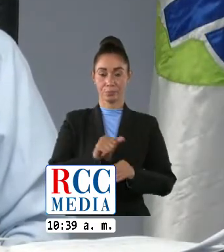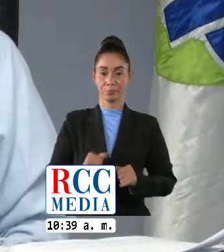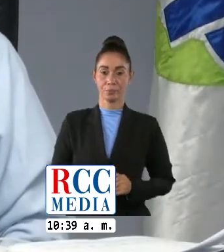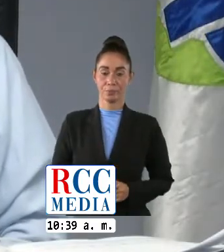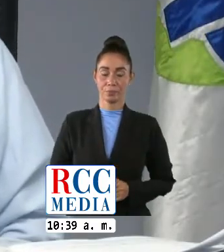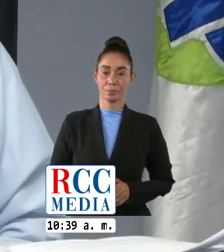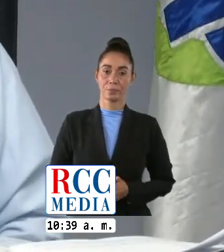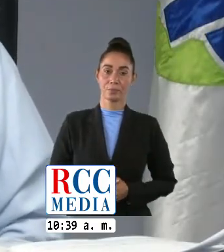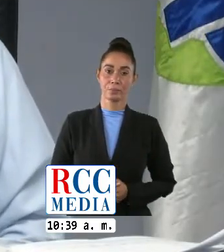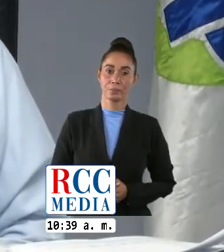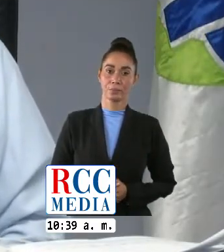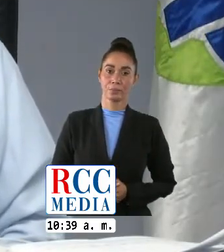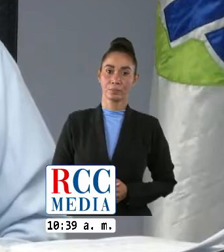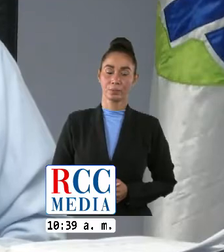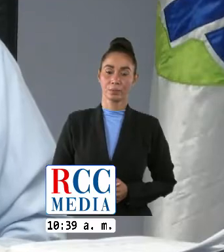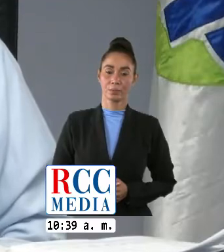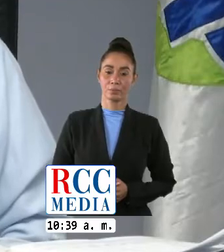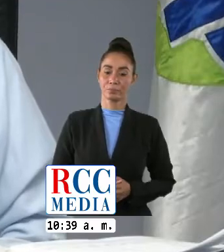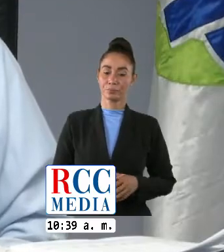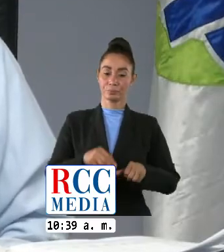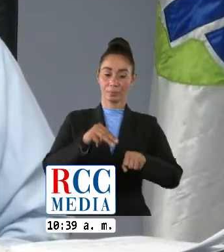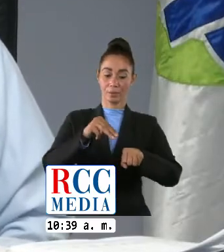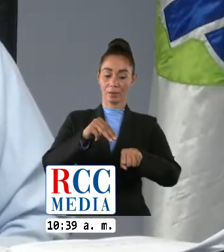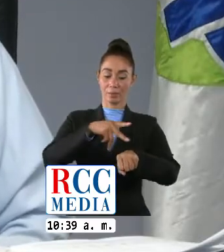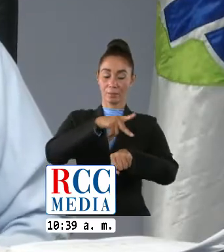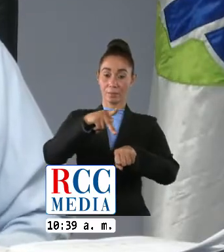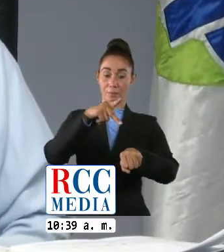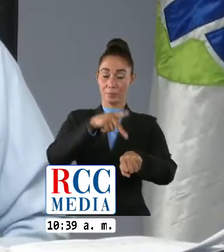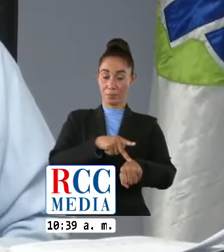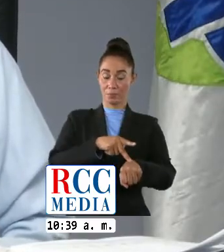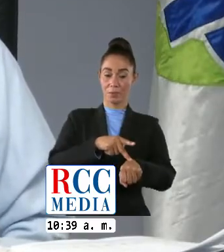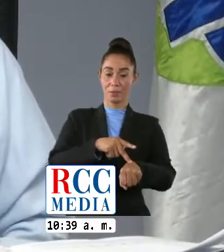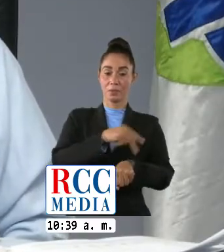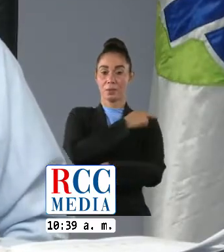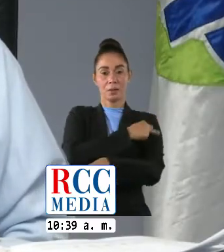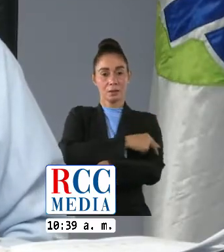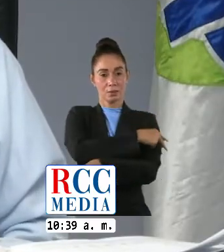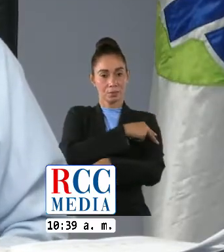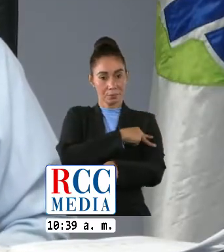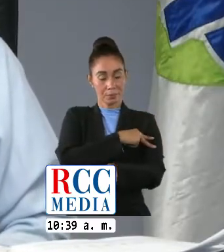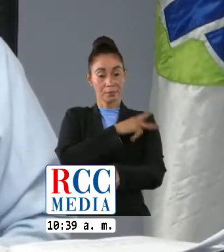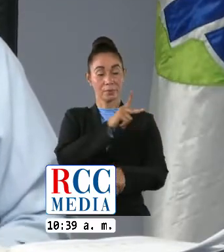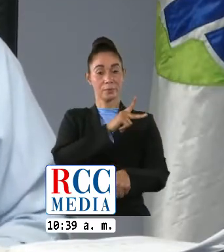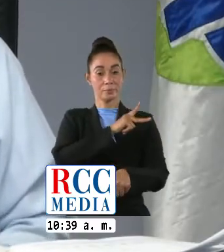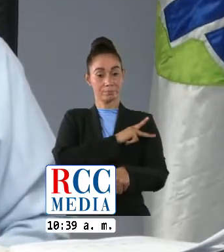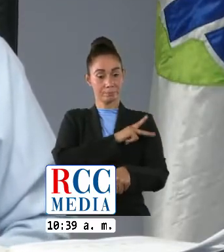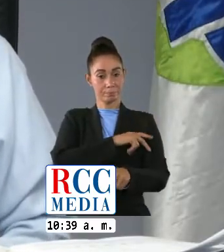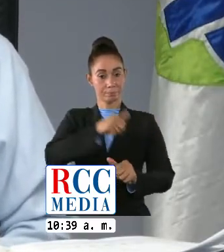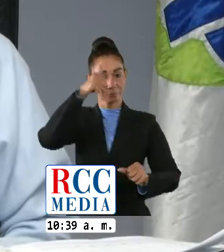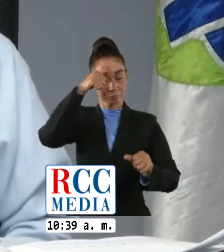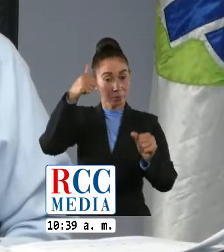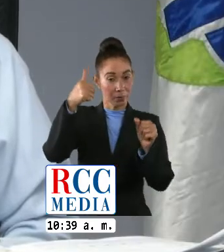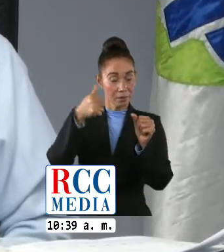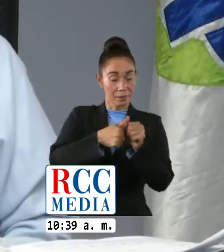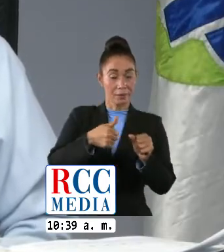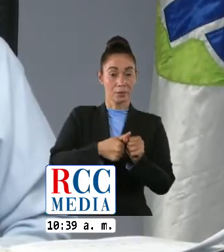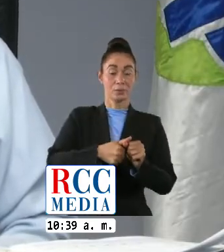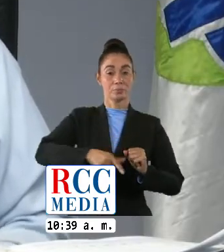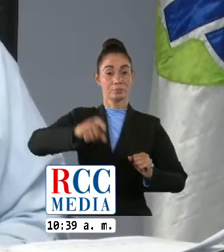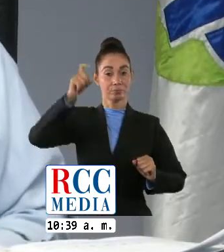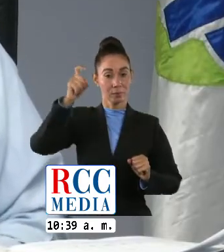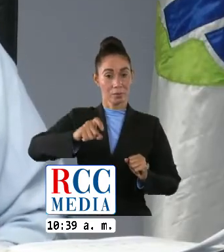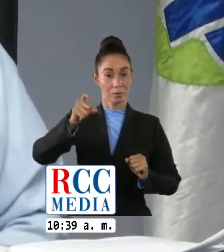A las direcciones provinciales, hospitales y clínicas, recordar la